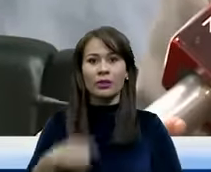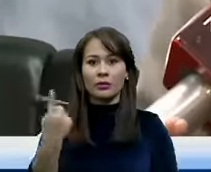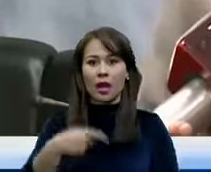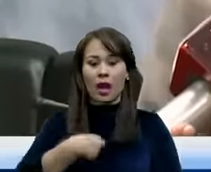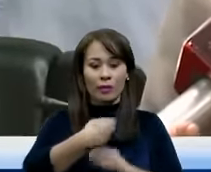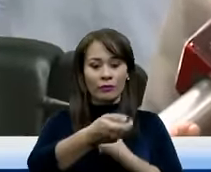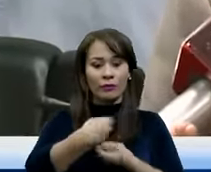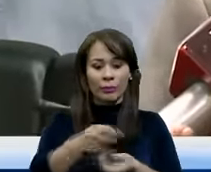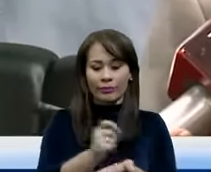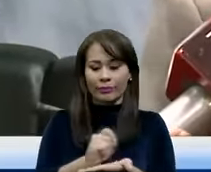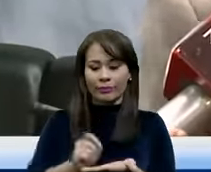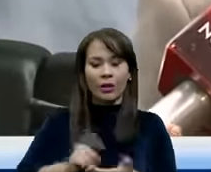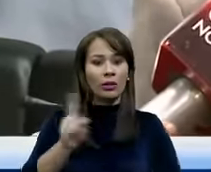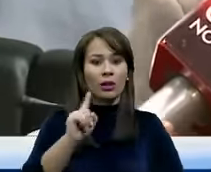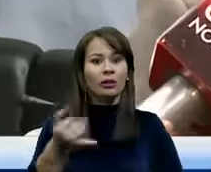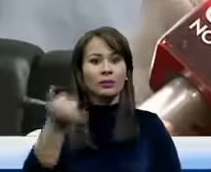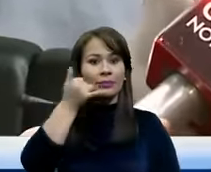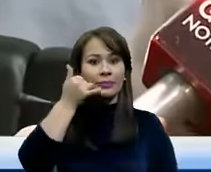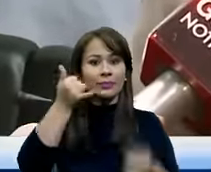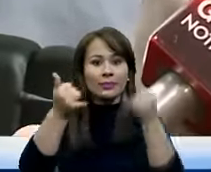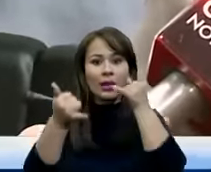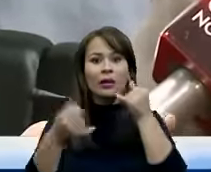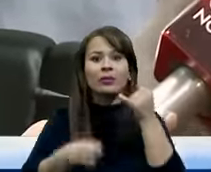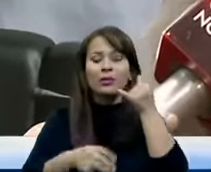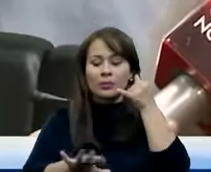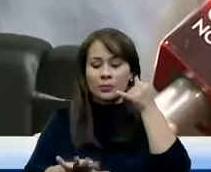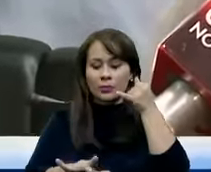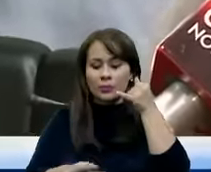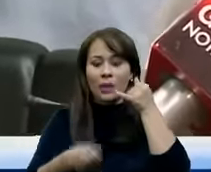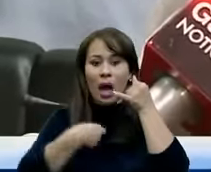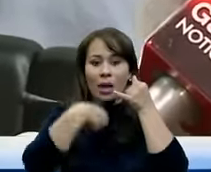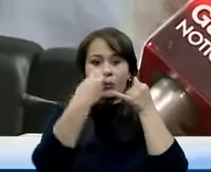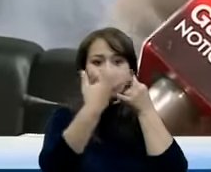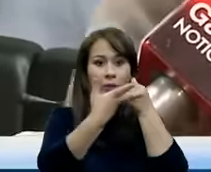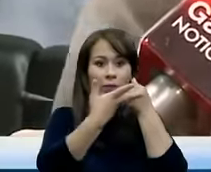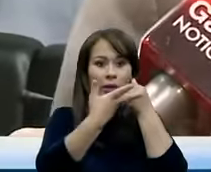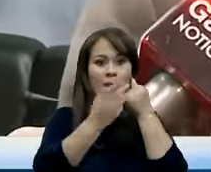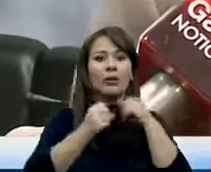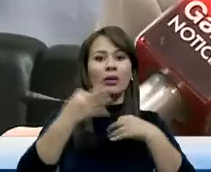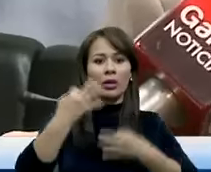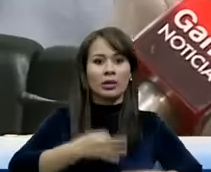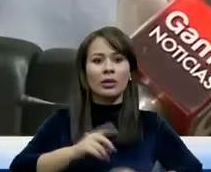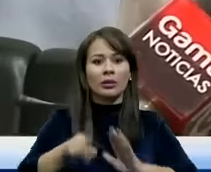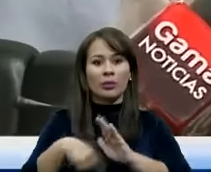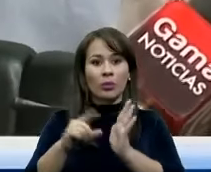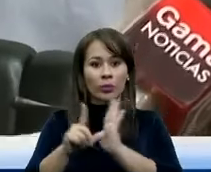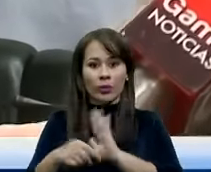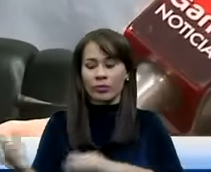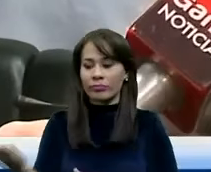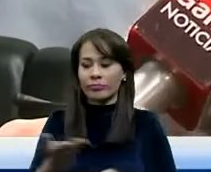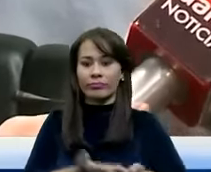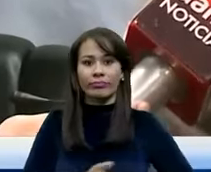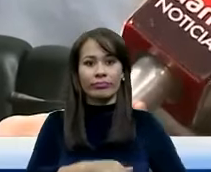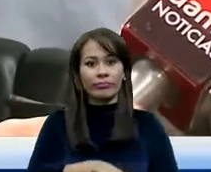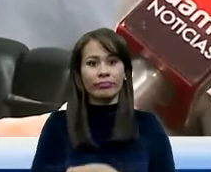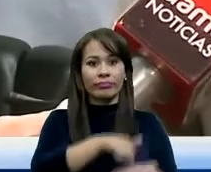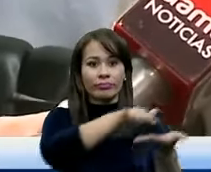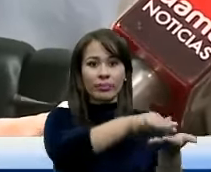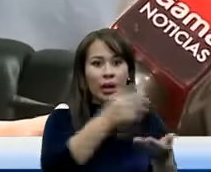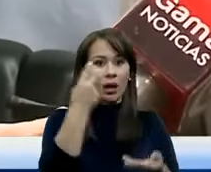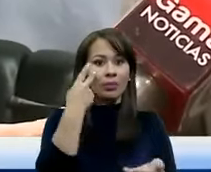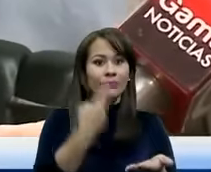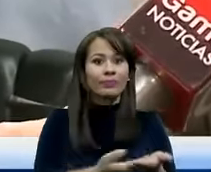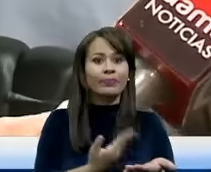datos, recordar que tenemos un call center que recibirá la información y esa información será dada a la Politécnica Nacional para que dentro de sus